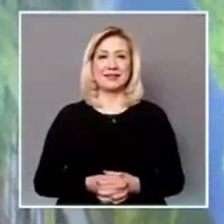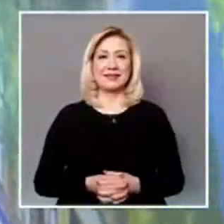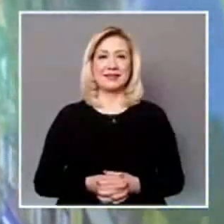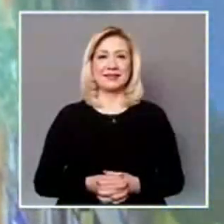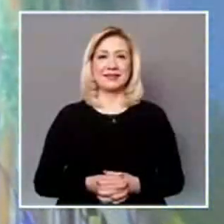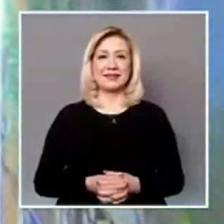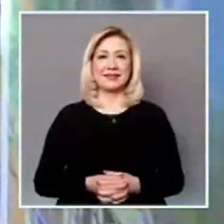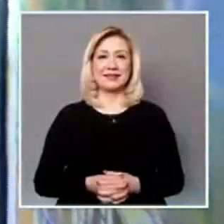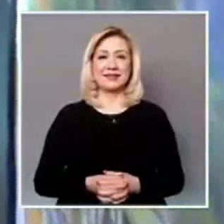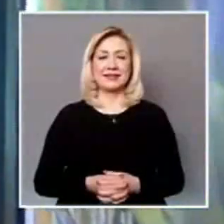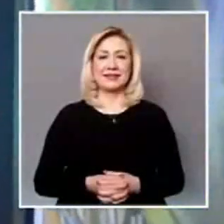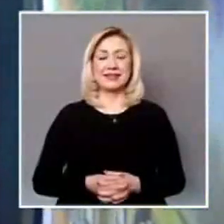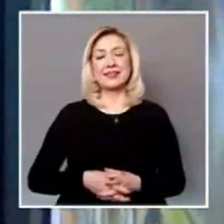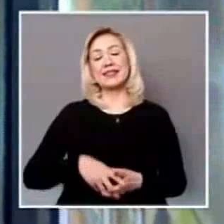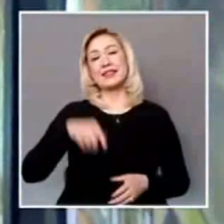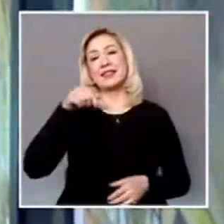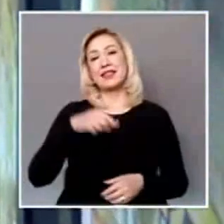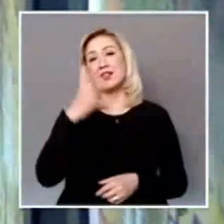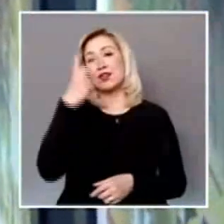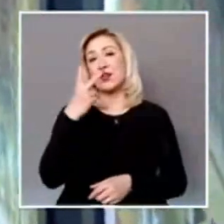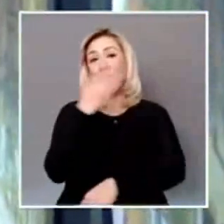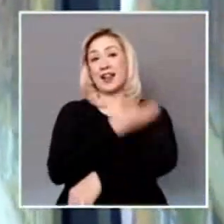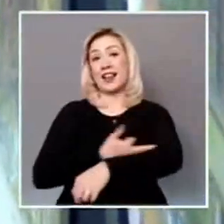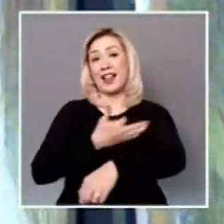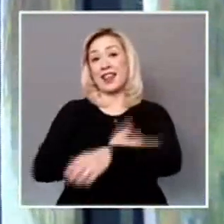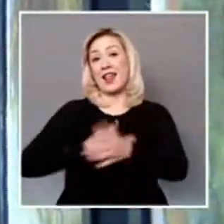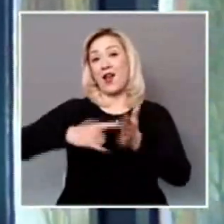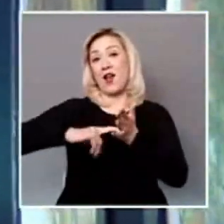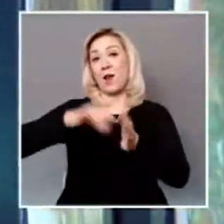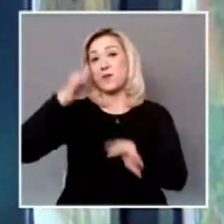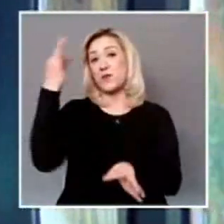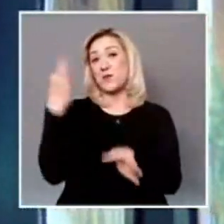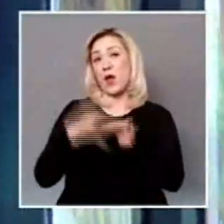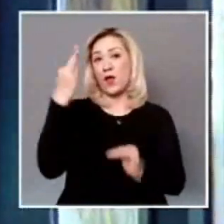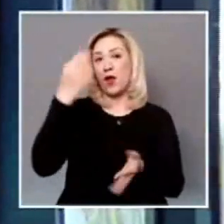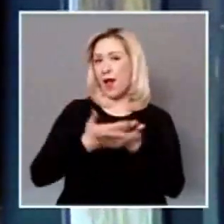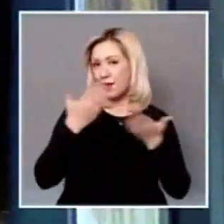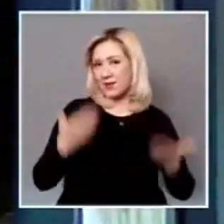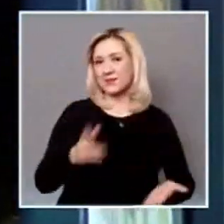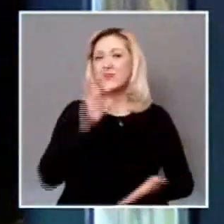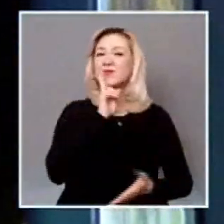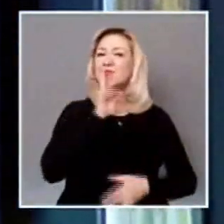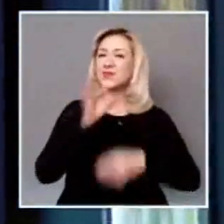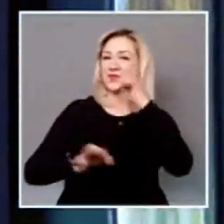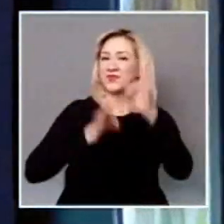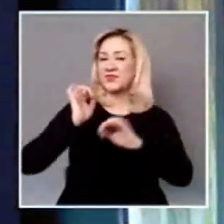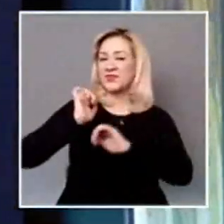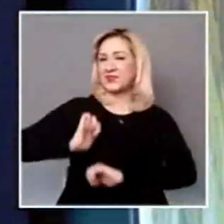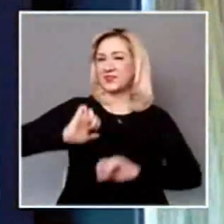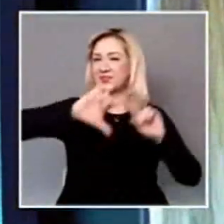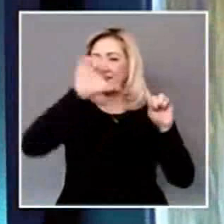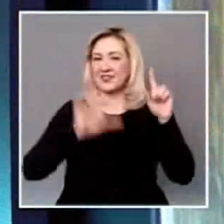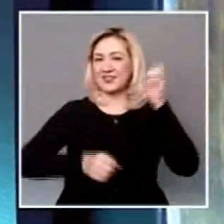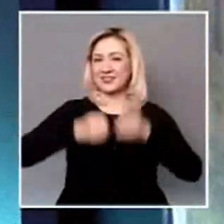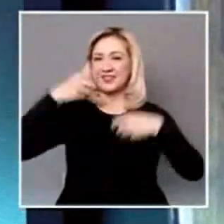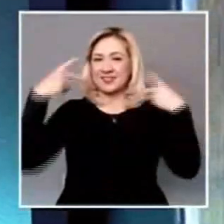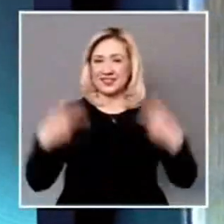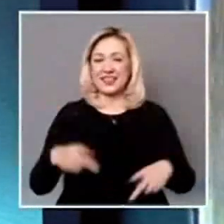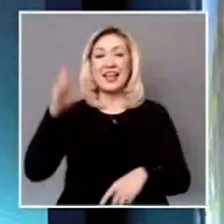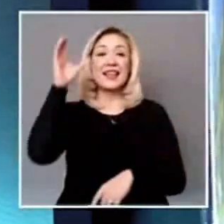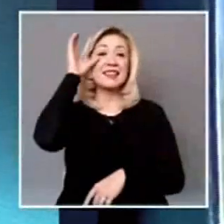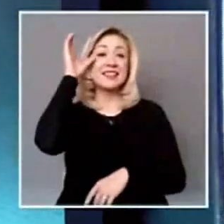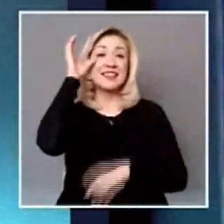Las 2 de la tarde en punto, este es el corte informativo del canal del Poder Judicial de la Federación. Citlali Pérez y Nidia Díaz